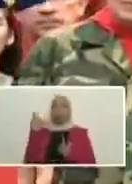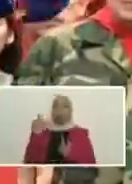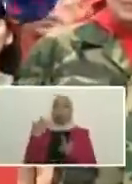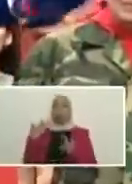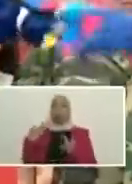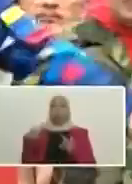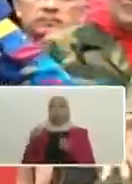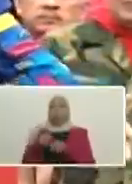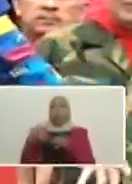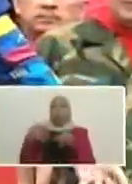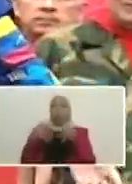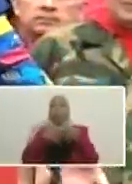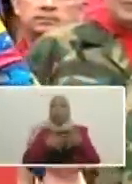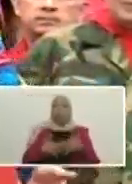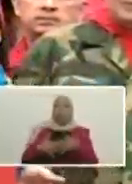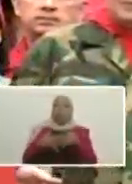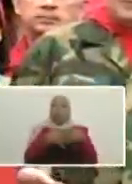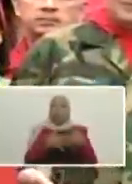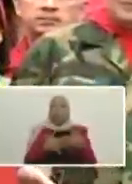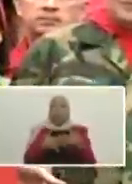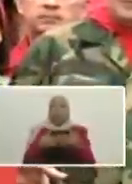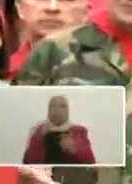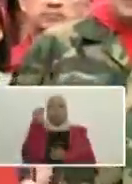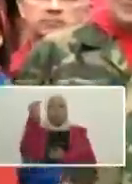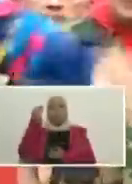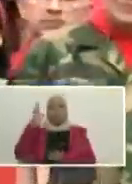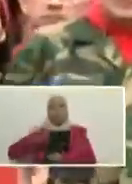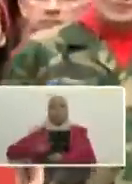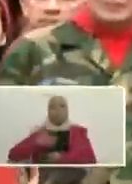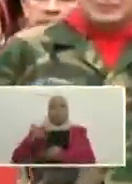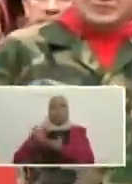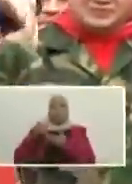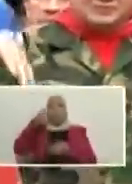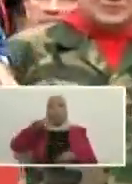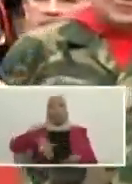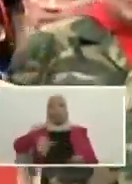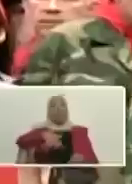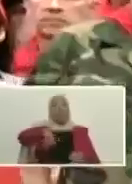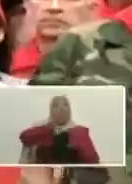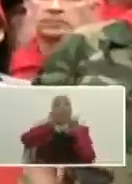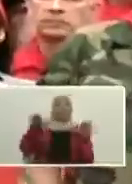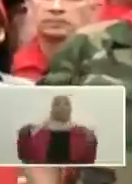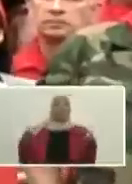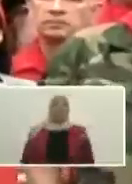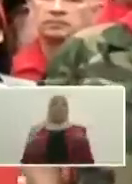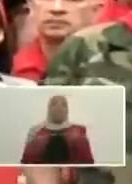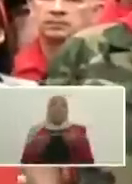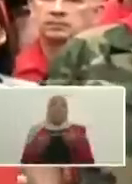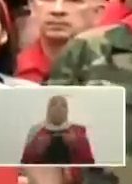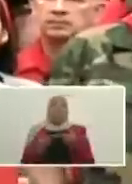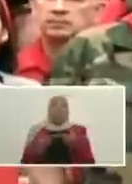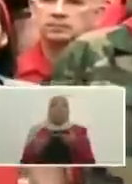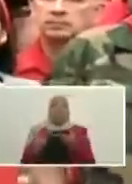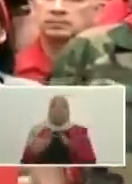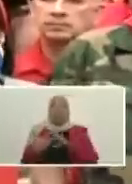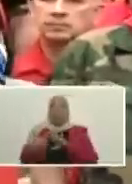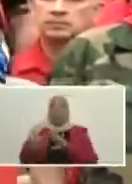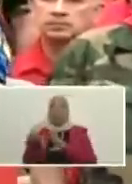imperialista lo llevaba a creer que podían arrasar con el mundo y apoderarse del mundo